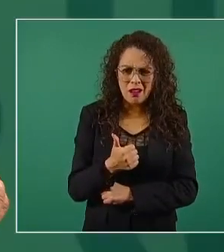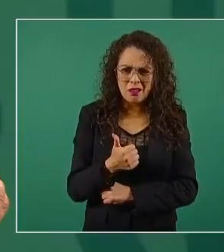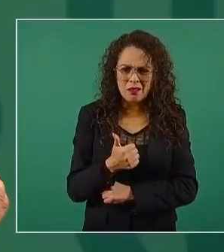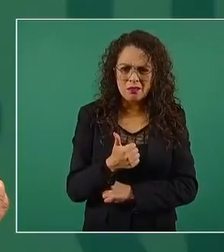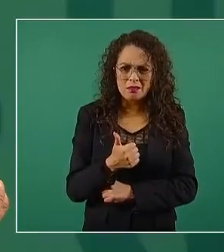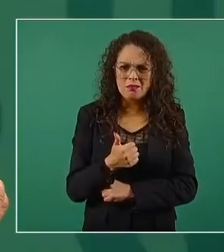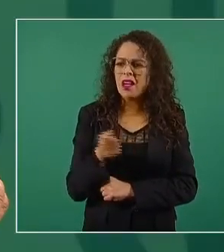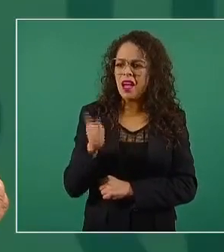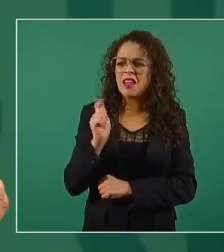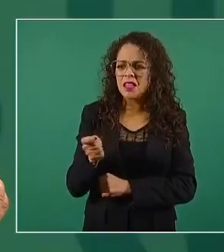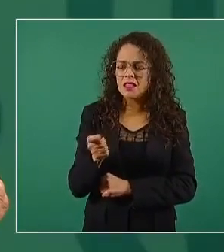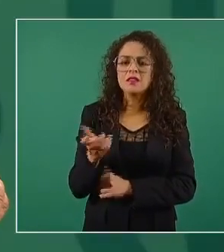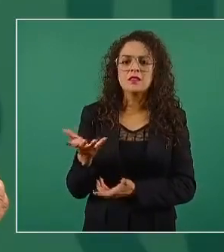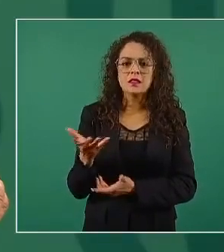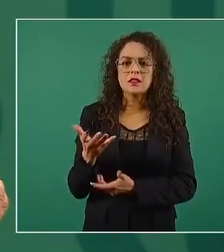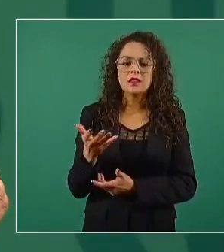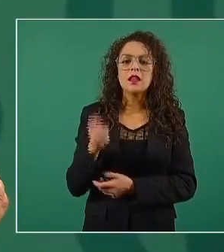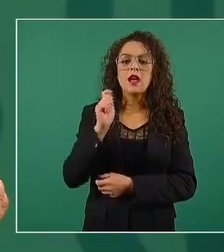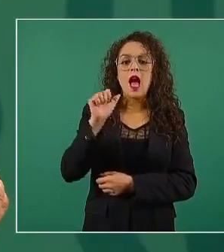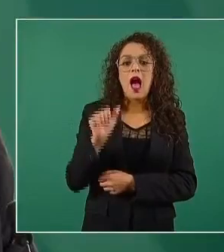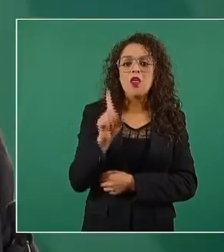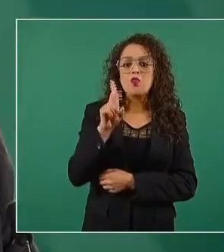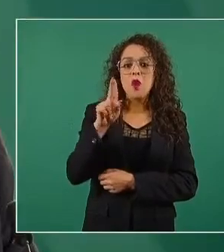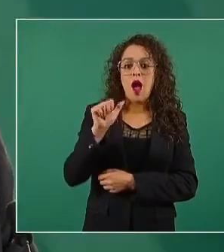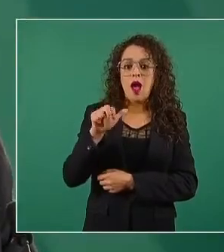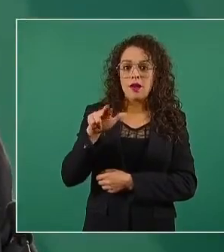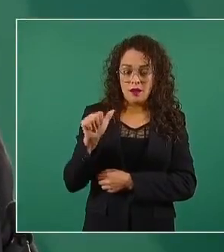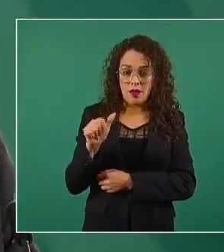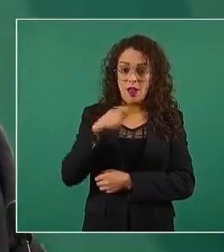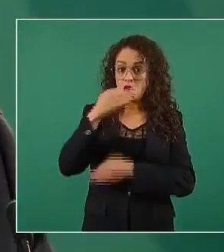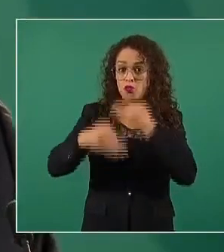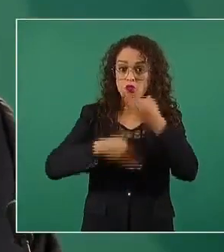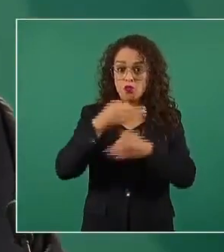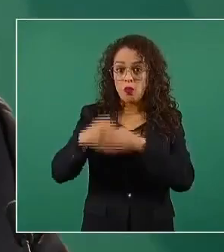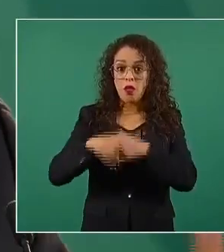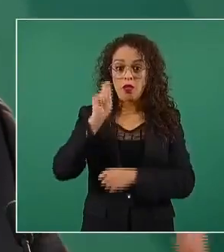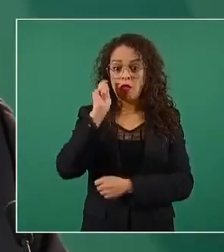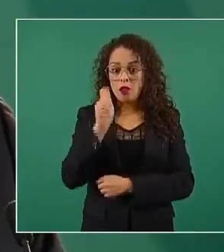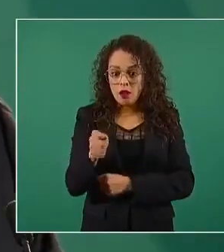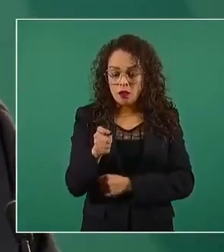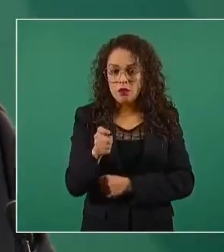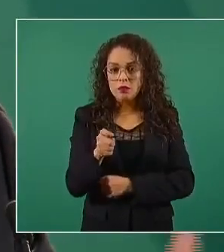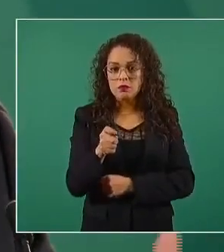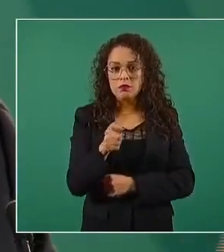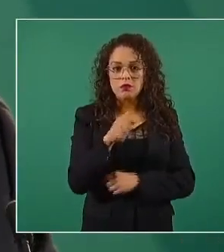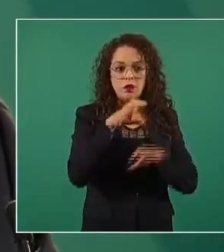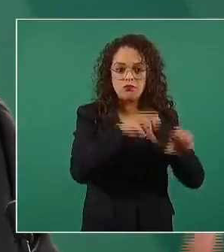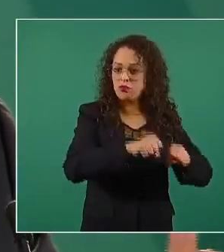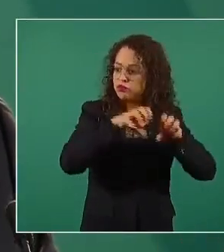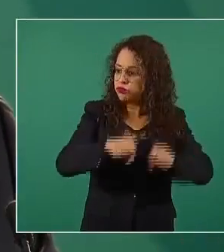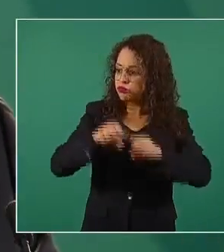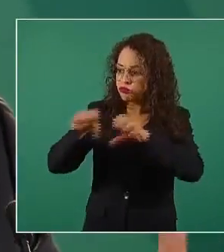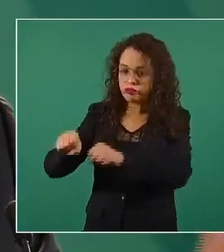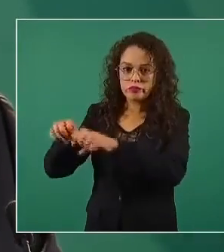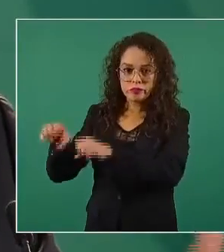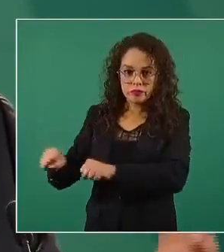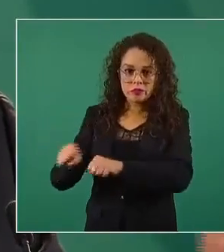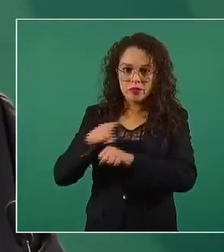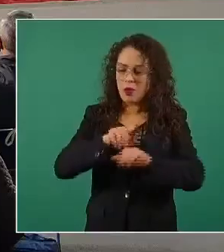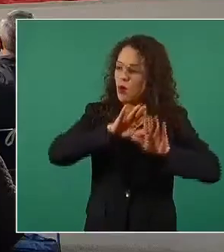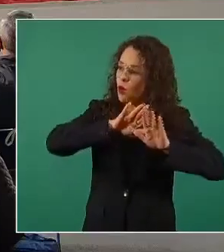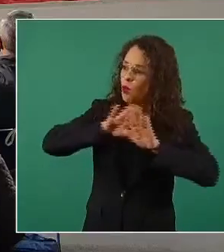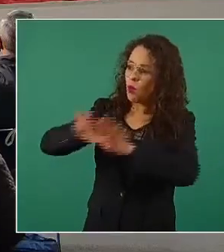Todo lo que se confisca en aduanas, que iba a bodegas y se echaba a